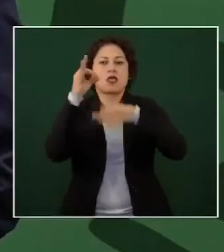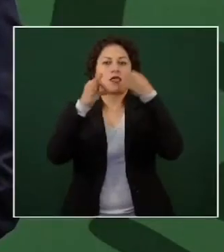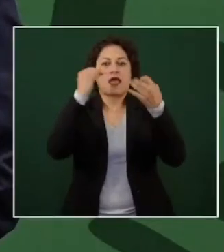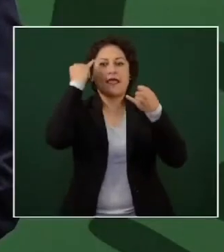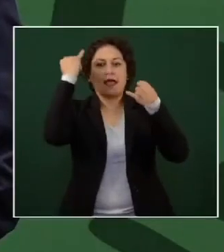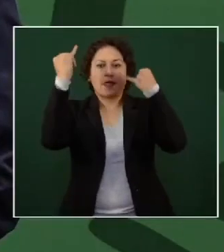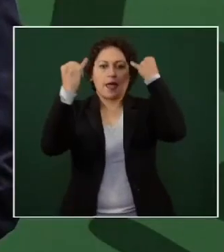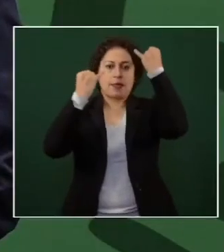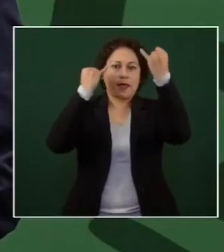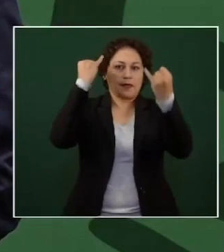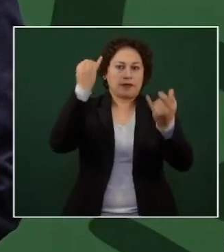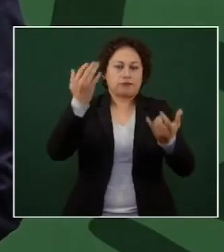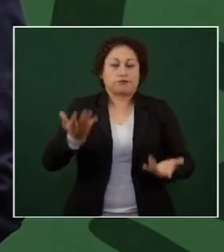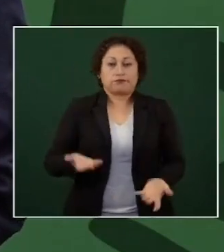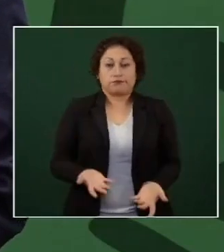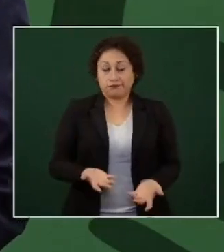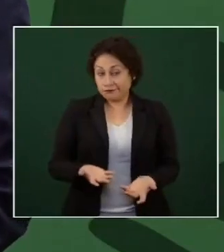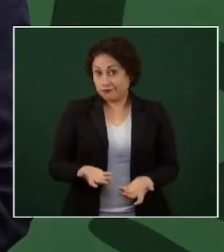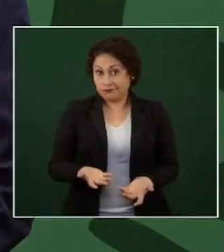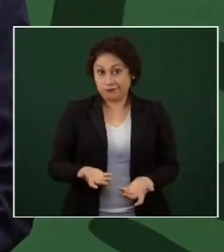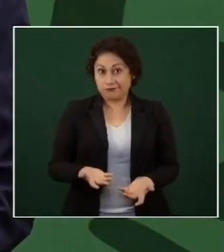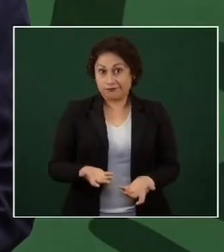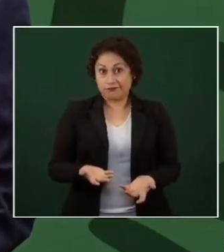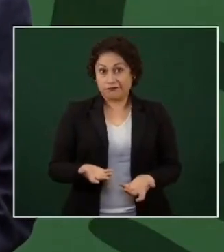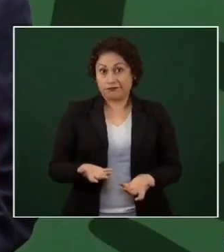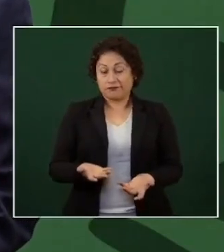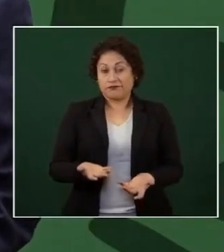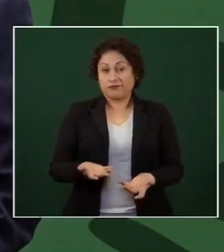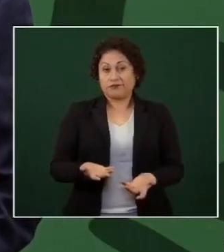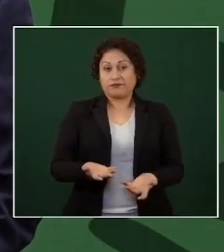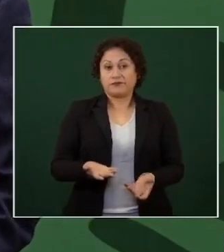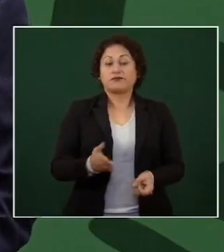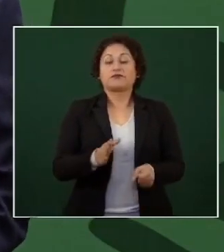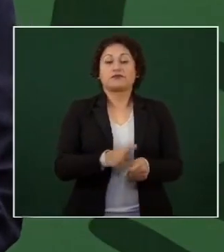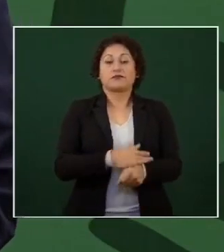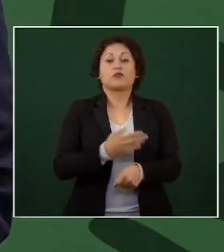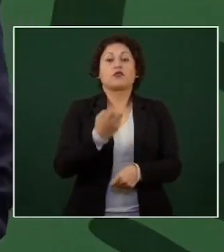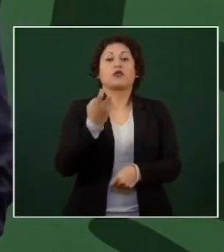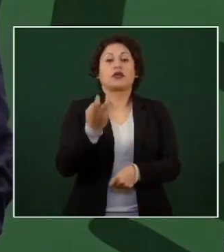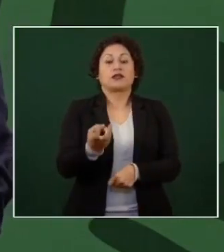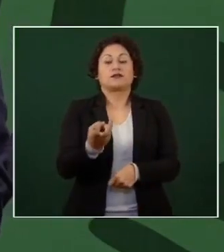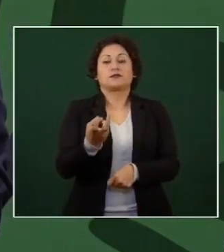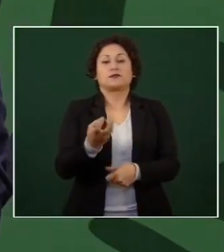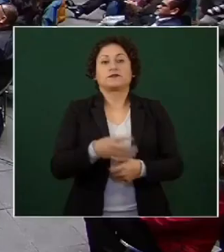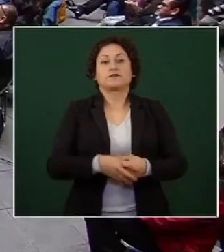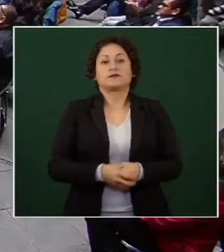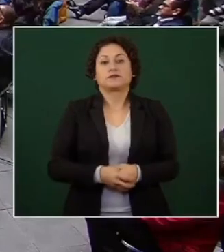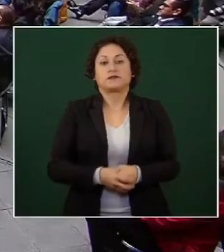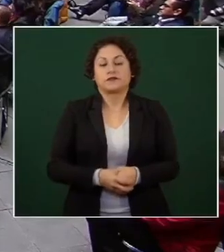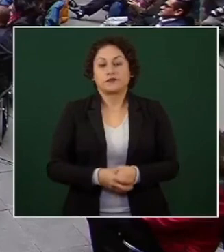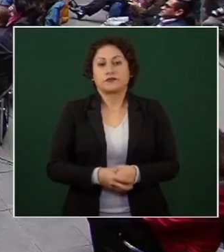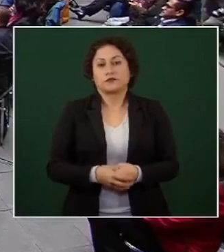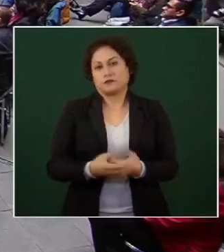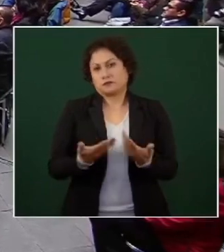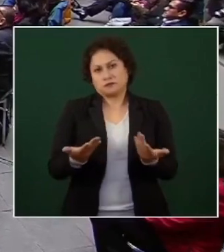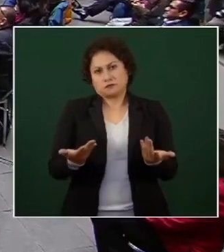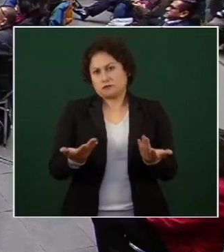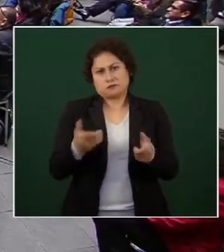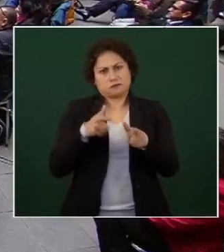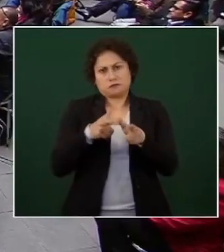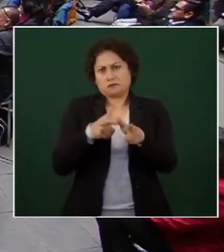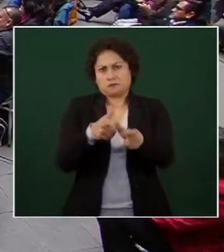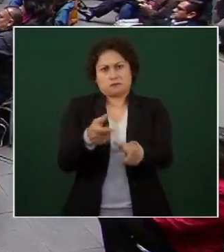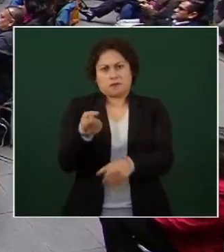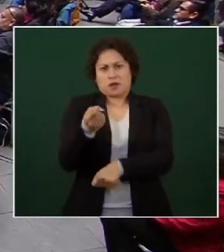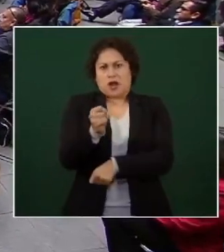Entonces, vamos a a seguir